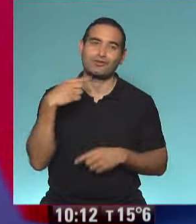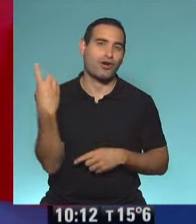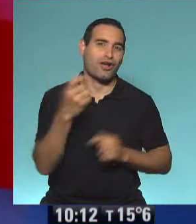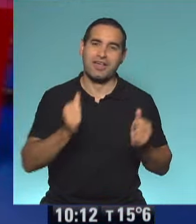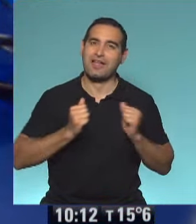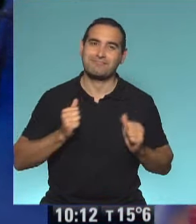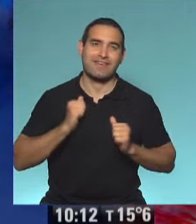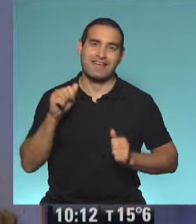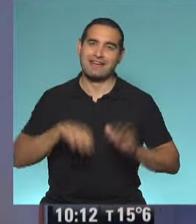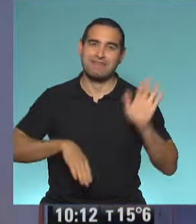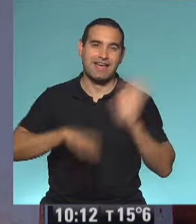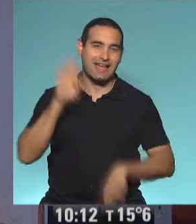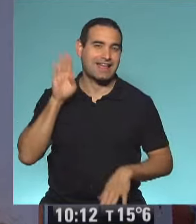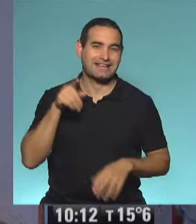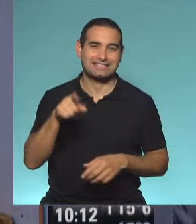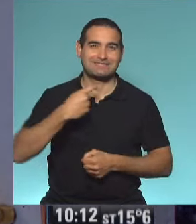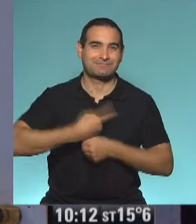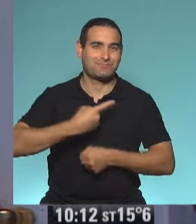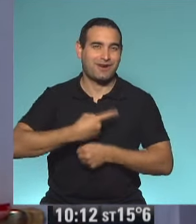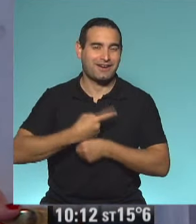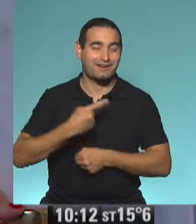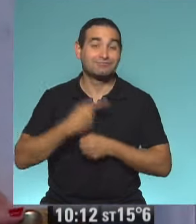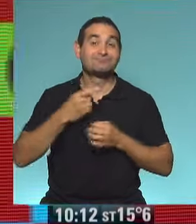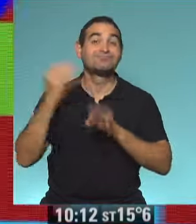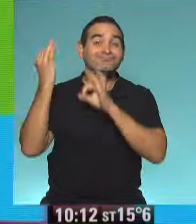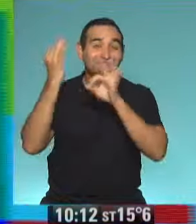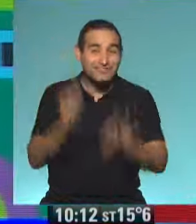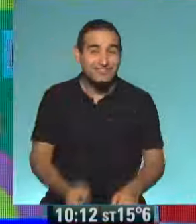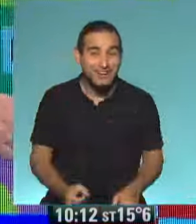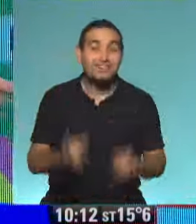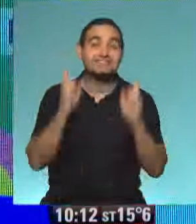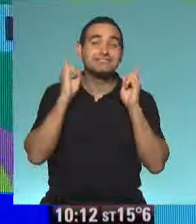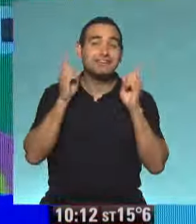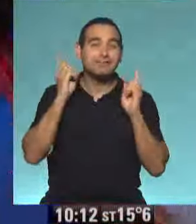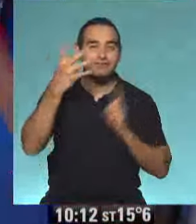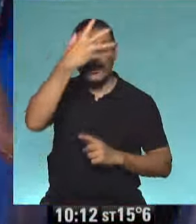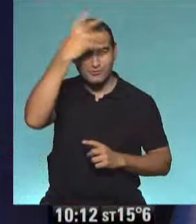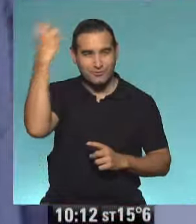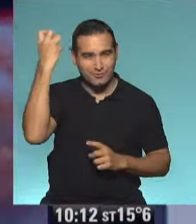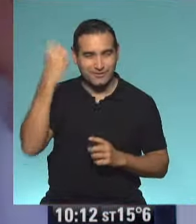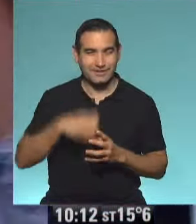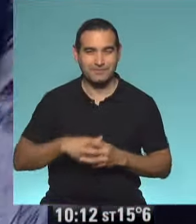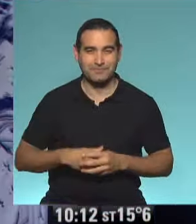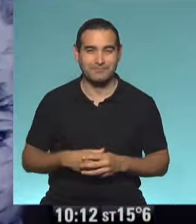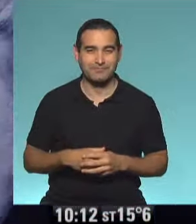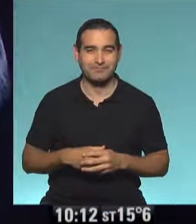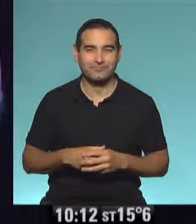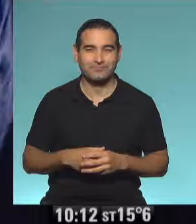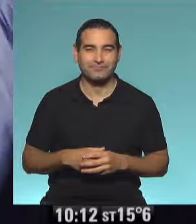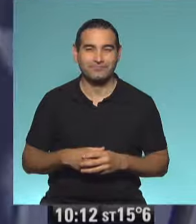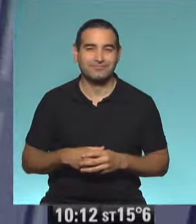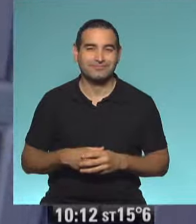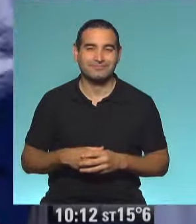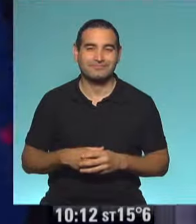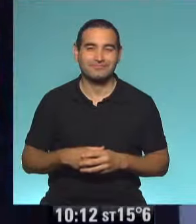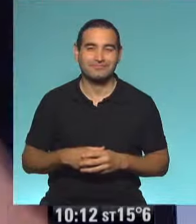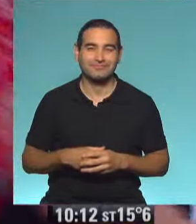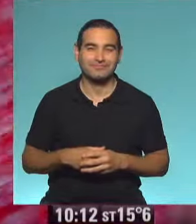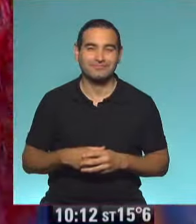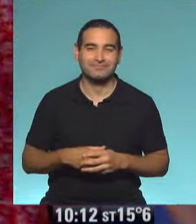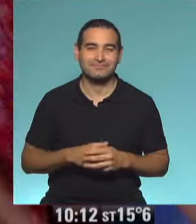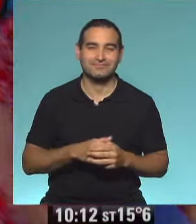del aula de primer grado. ¡Llegó la señor Nuria! La puerta la vía ella y